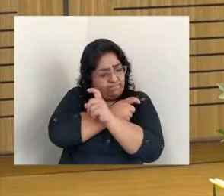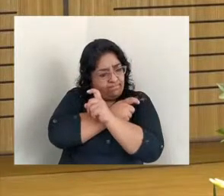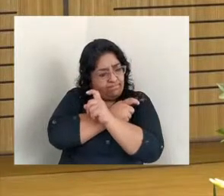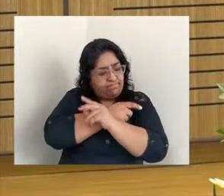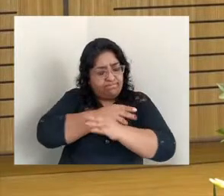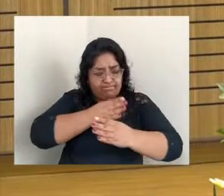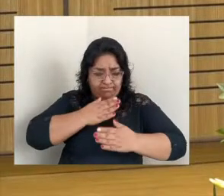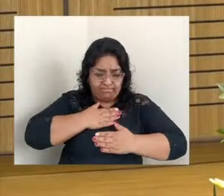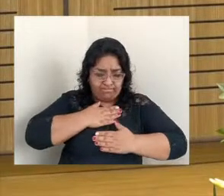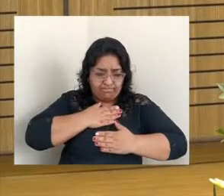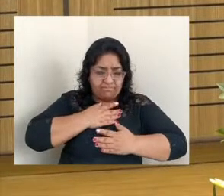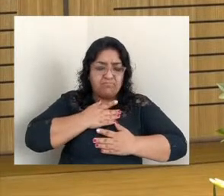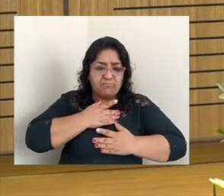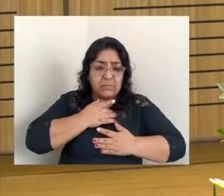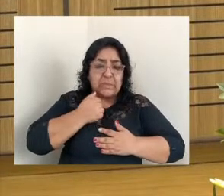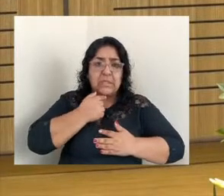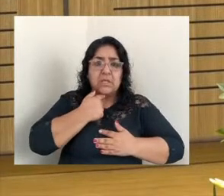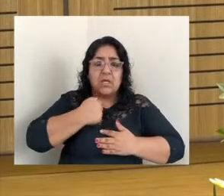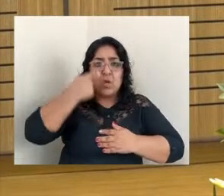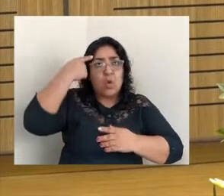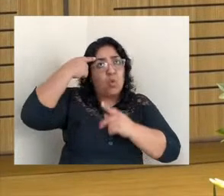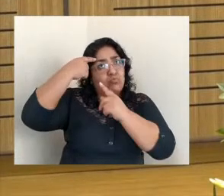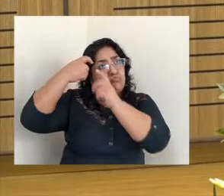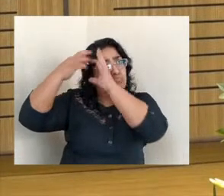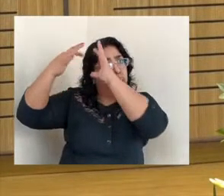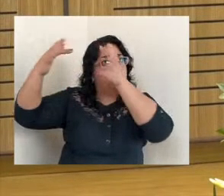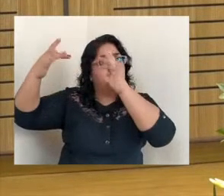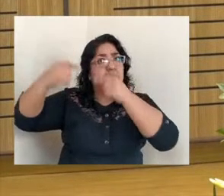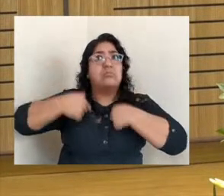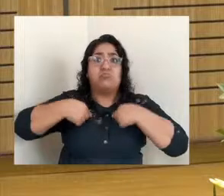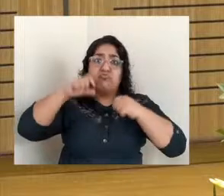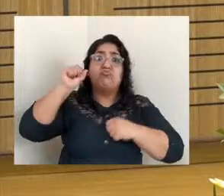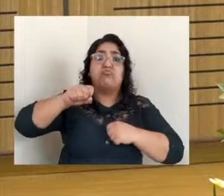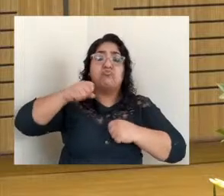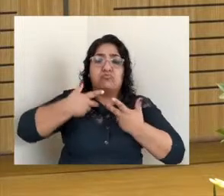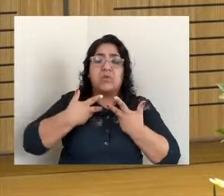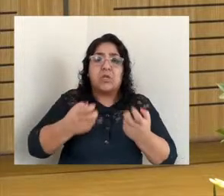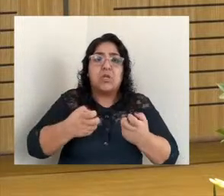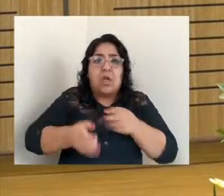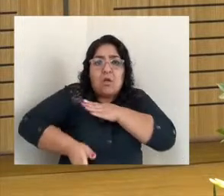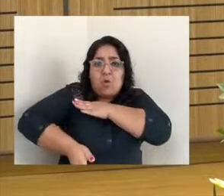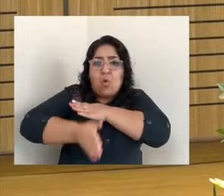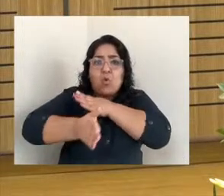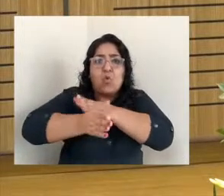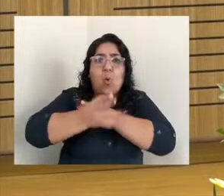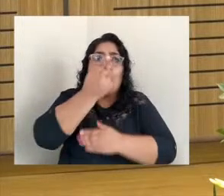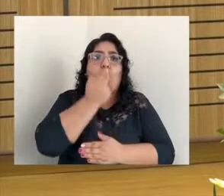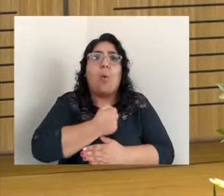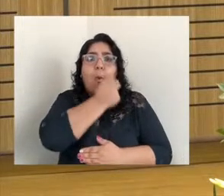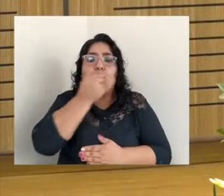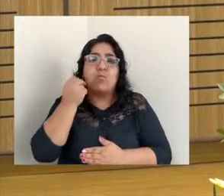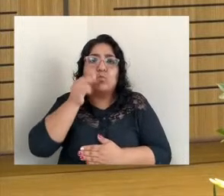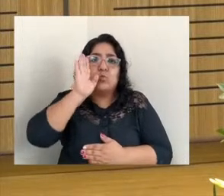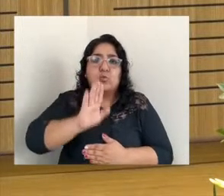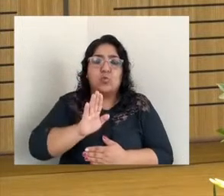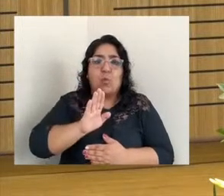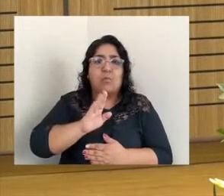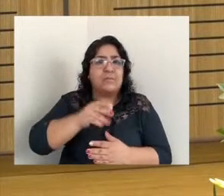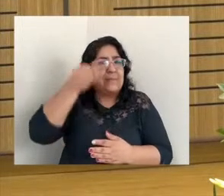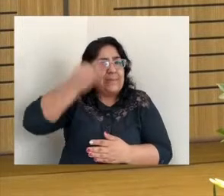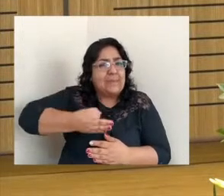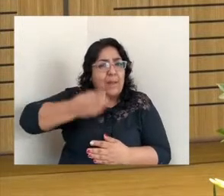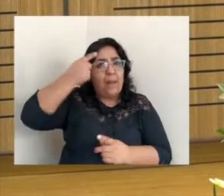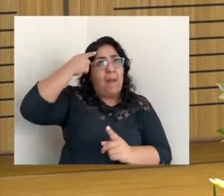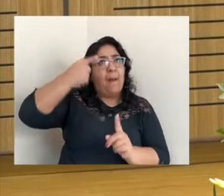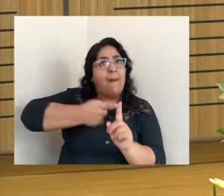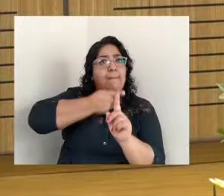dijeron sí a continuar con sus sueños, con sus clases, con sus compromisos académicos, con optimismo,